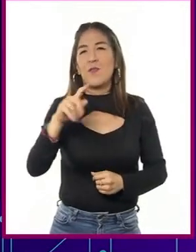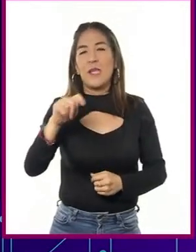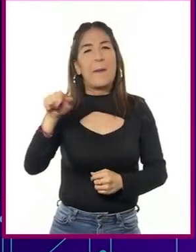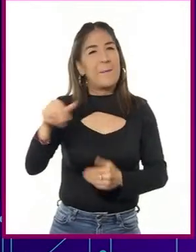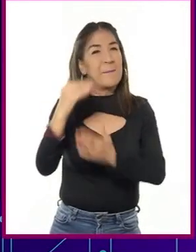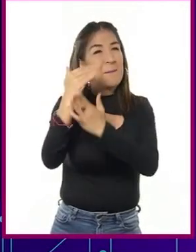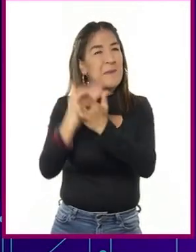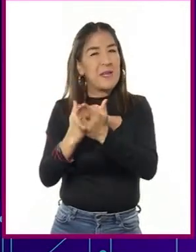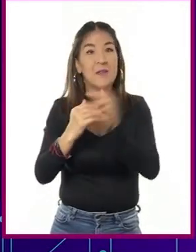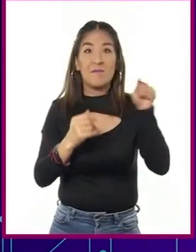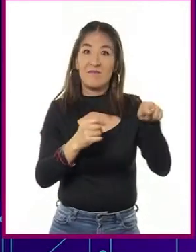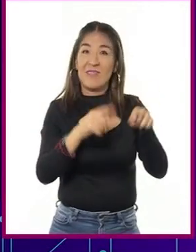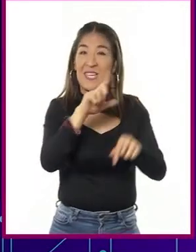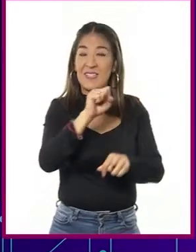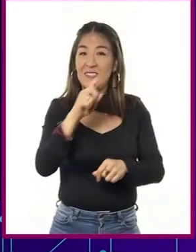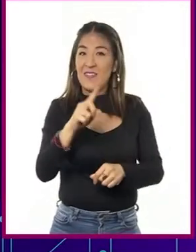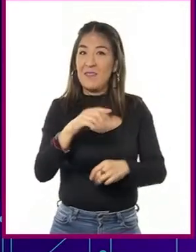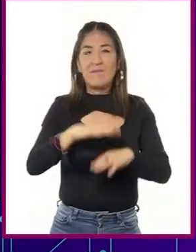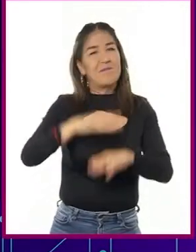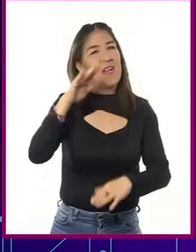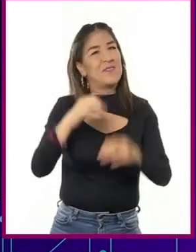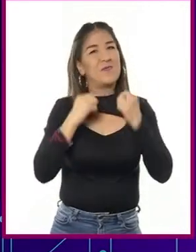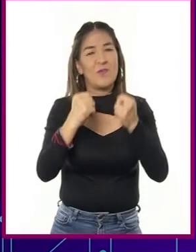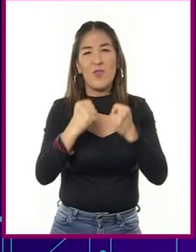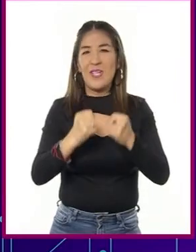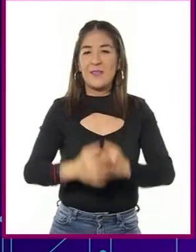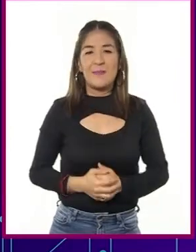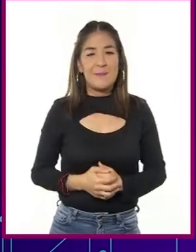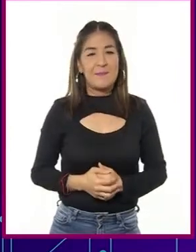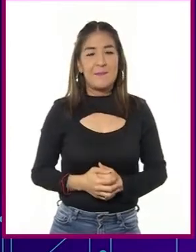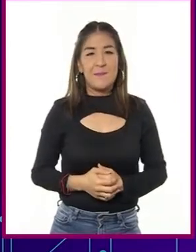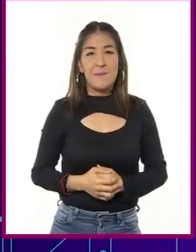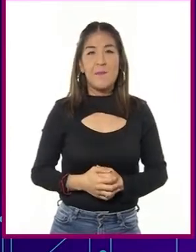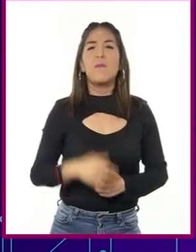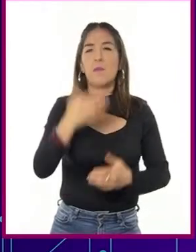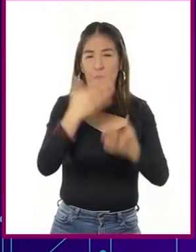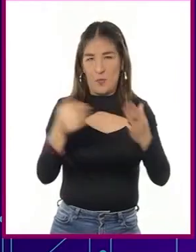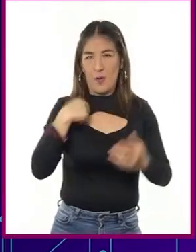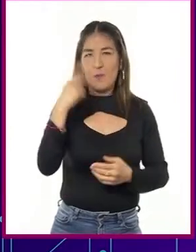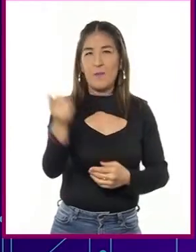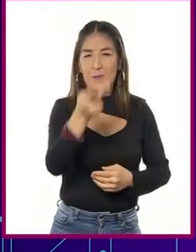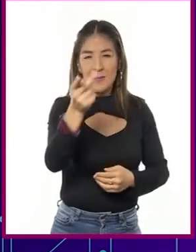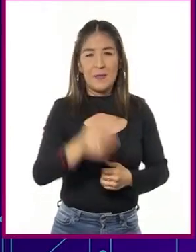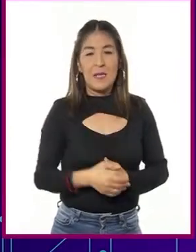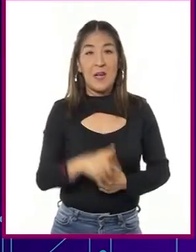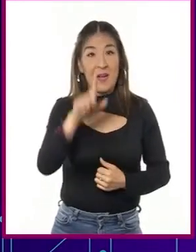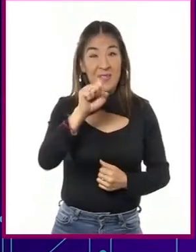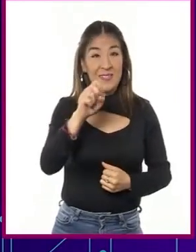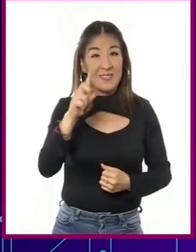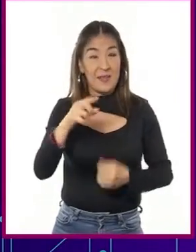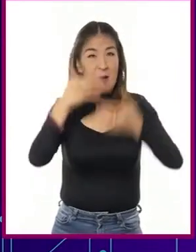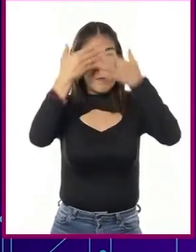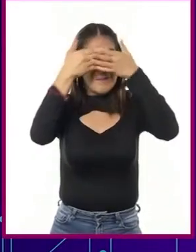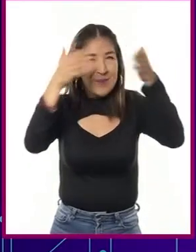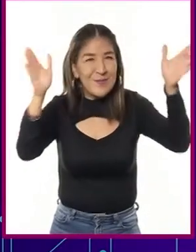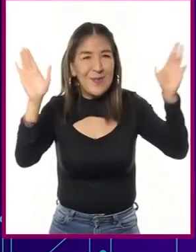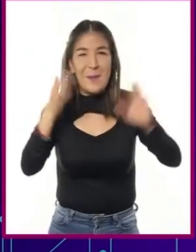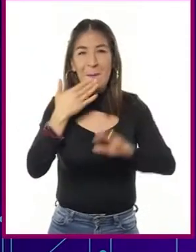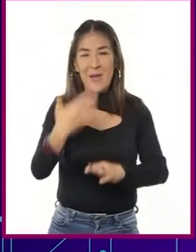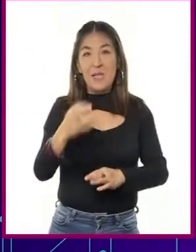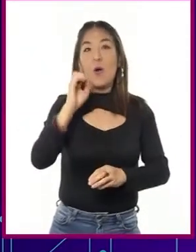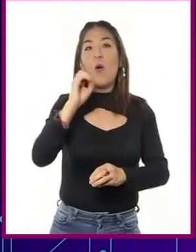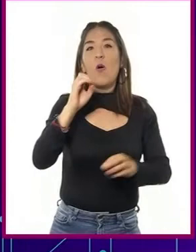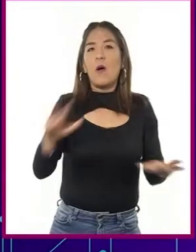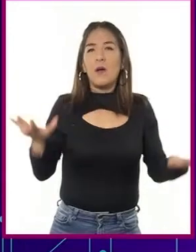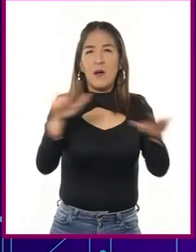esos datos? Ahora quiero preguntarte, ¿el LSD expande la mente o realmente